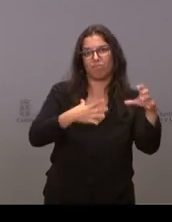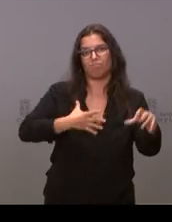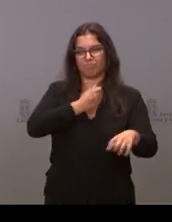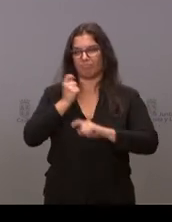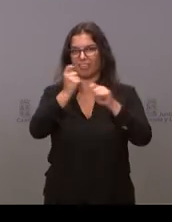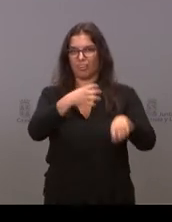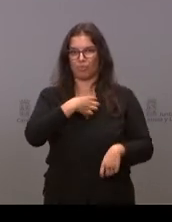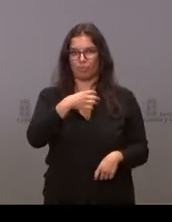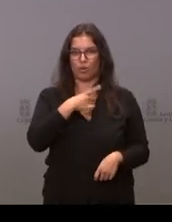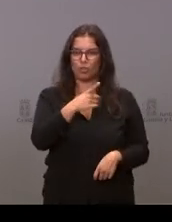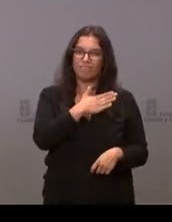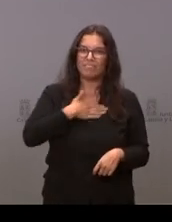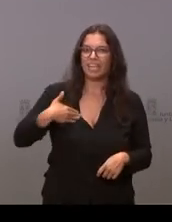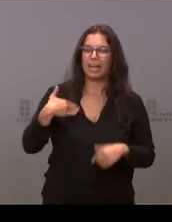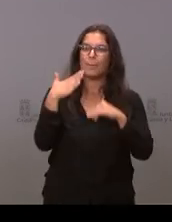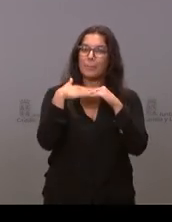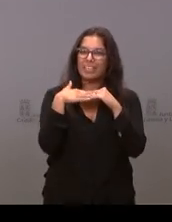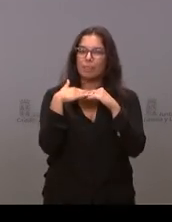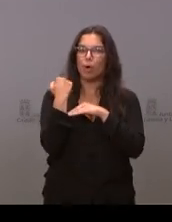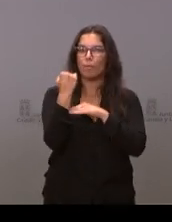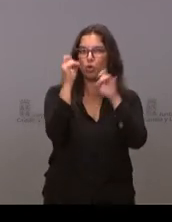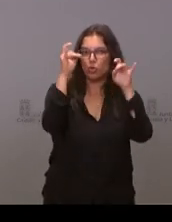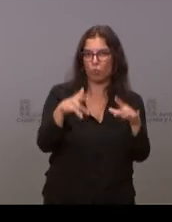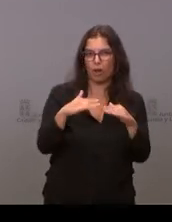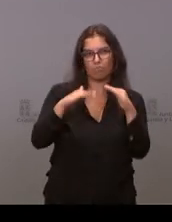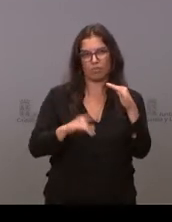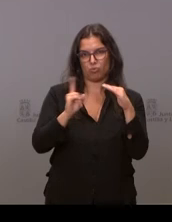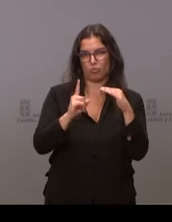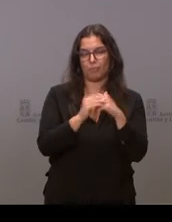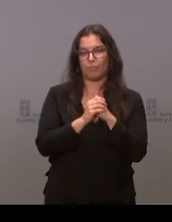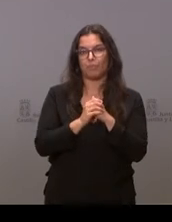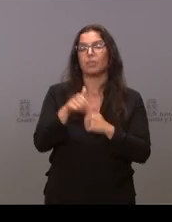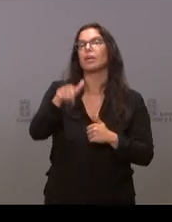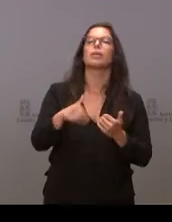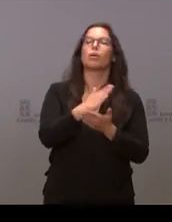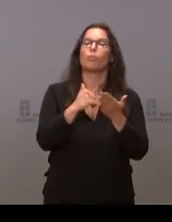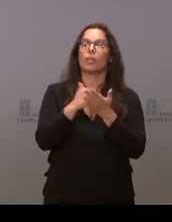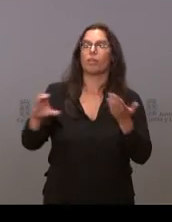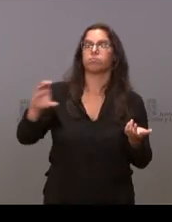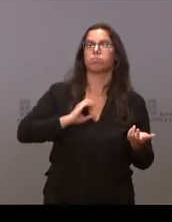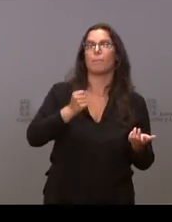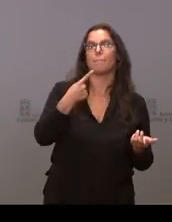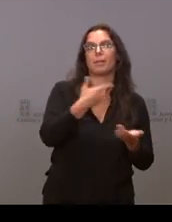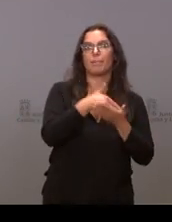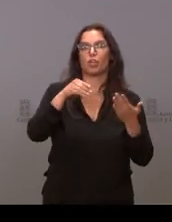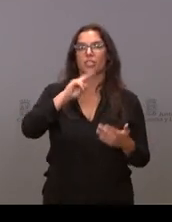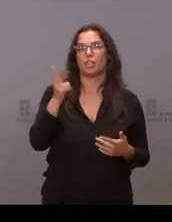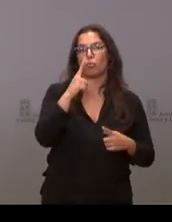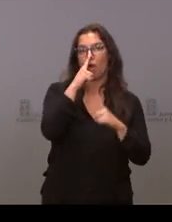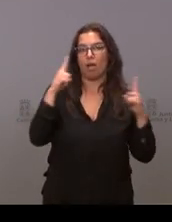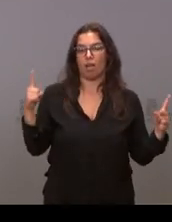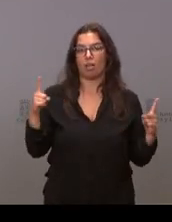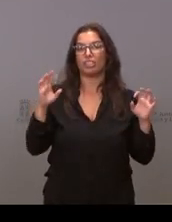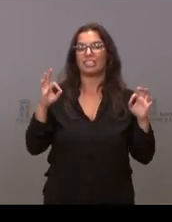nivel de apoyo de la política agraria común. En esta comunidad recibimos 1.000 millones de euros al año